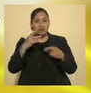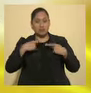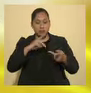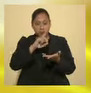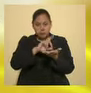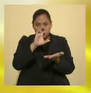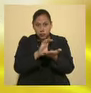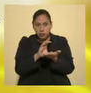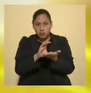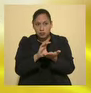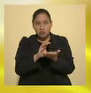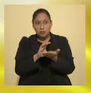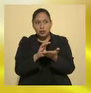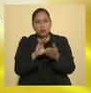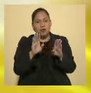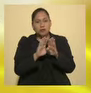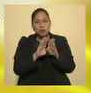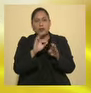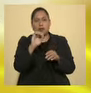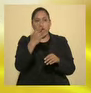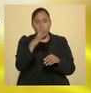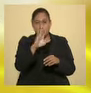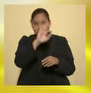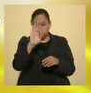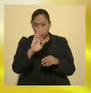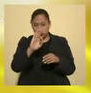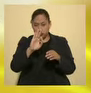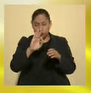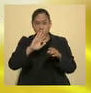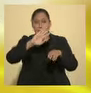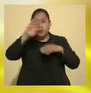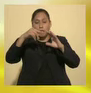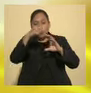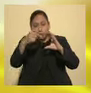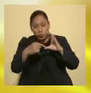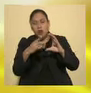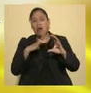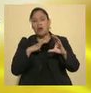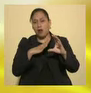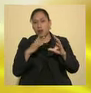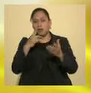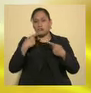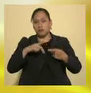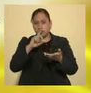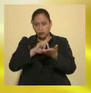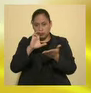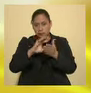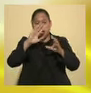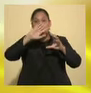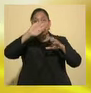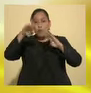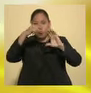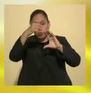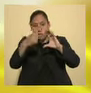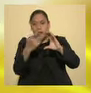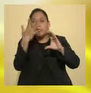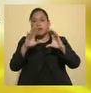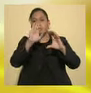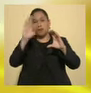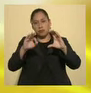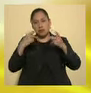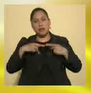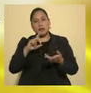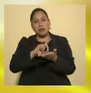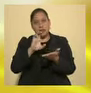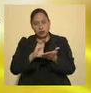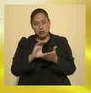discapacidad son las que, o el 10% de la población mundial son personas con discapacidad. ¿10% de la población mundial? 10% de la población. En México...